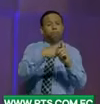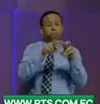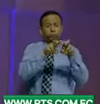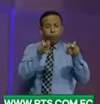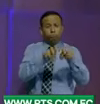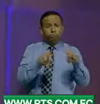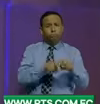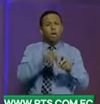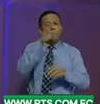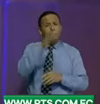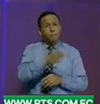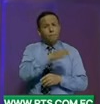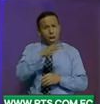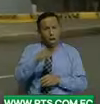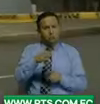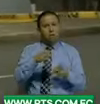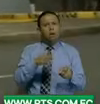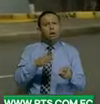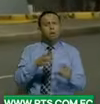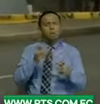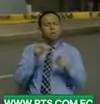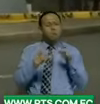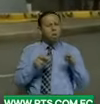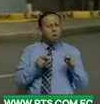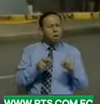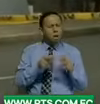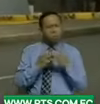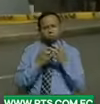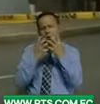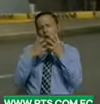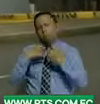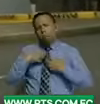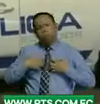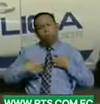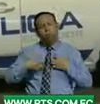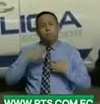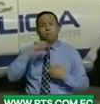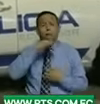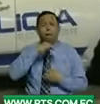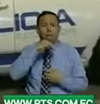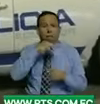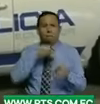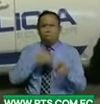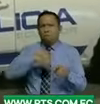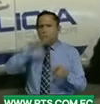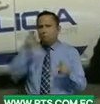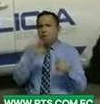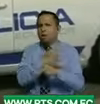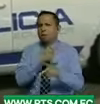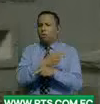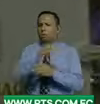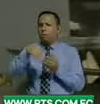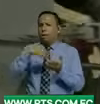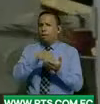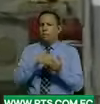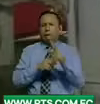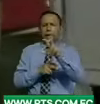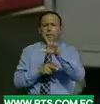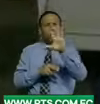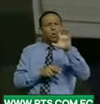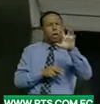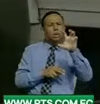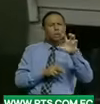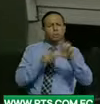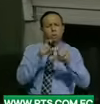desarrollaba una misa ha causado indignación en Manta, ciudad que es considerada la más violenta en Manabí, con 315 muertes al